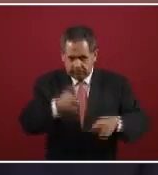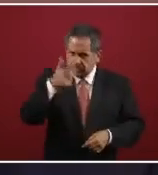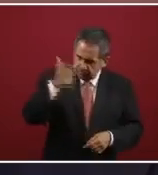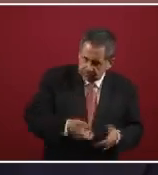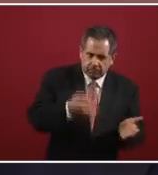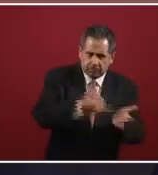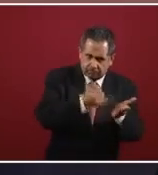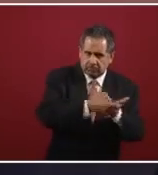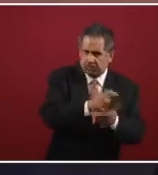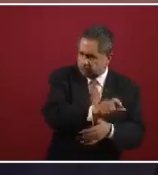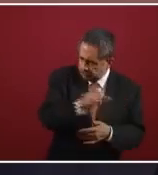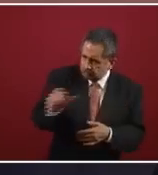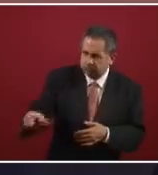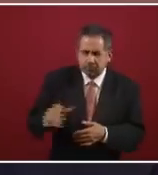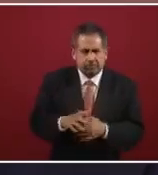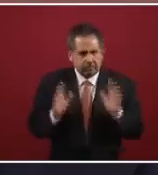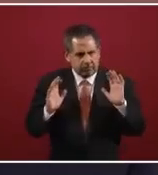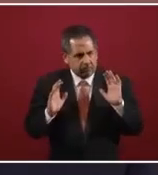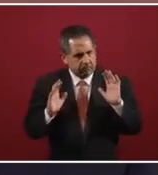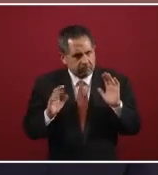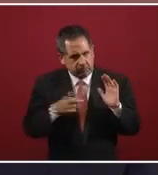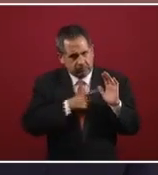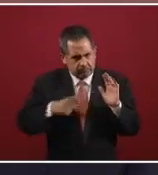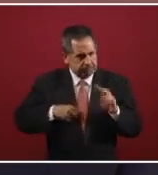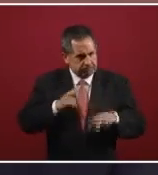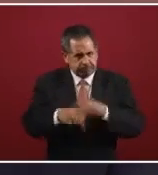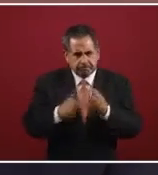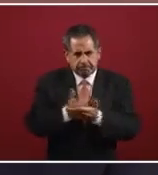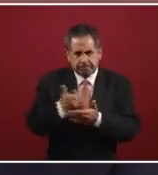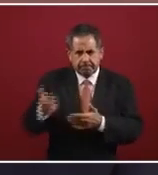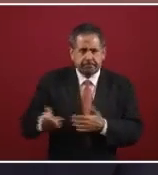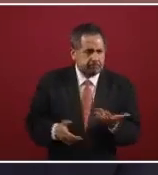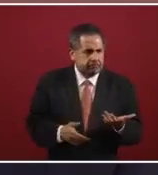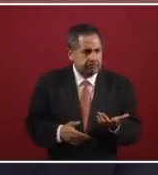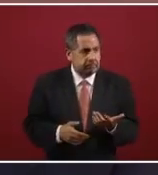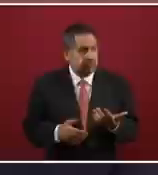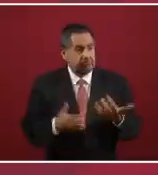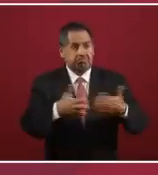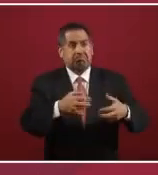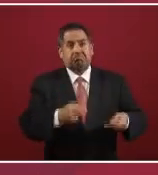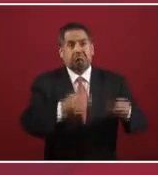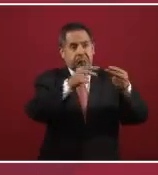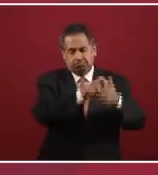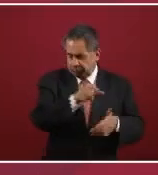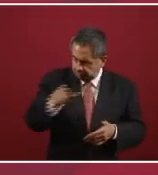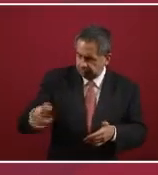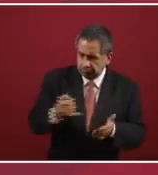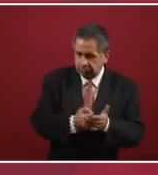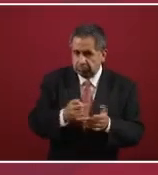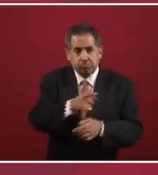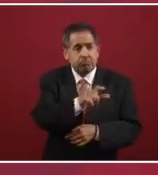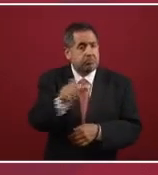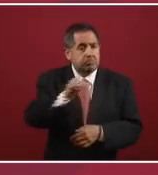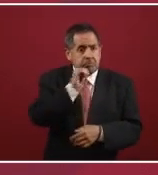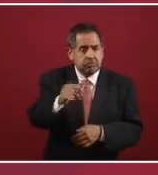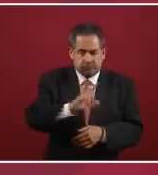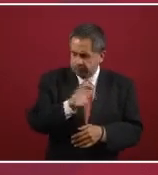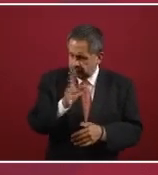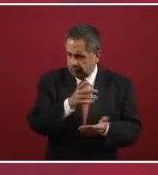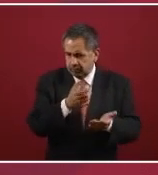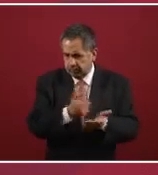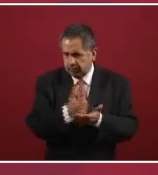que se hacían a los grandes contribuyentes que no pagaban impuestos